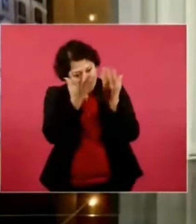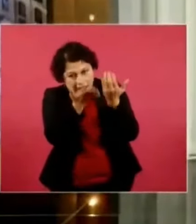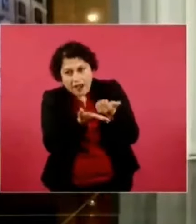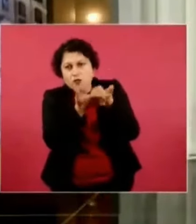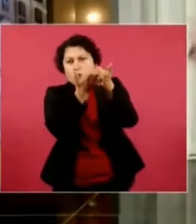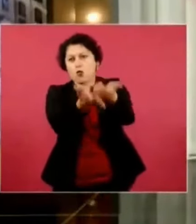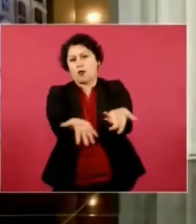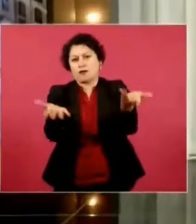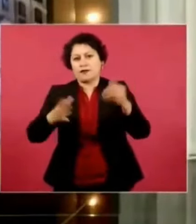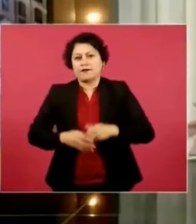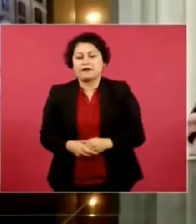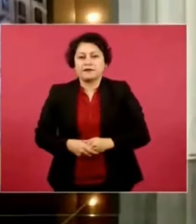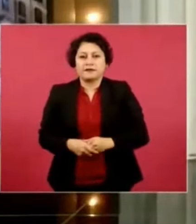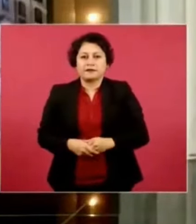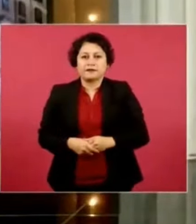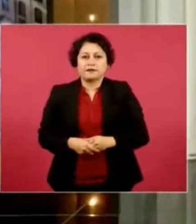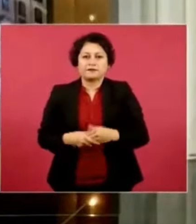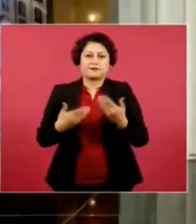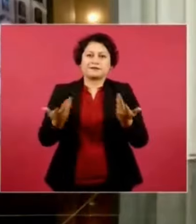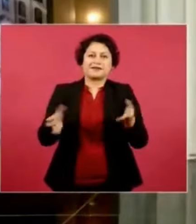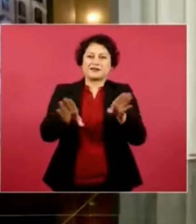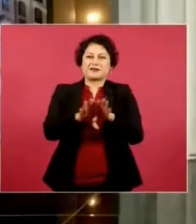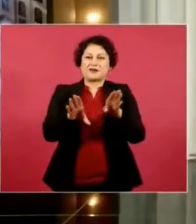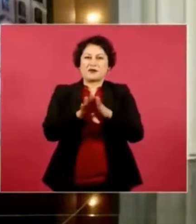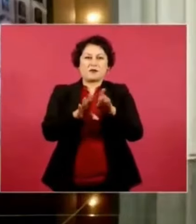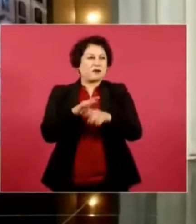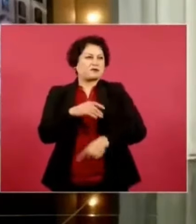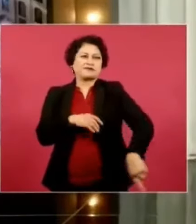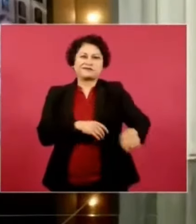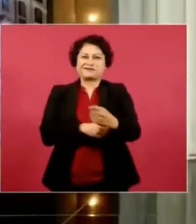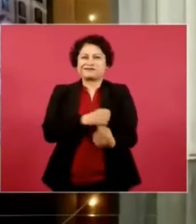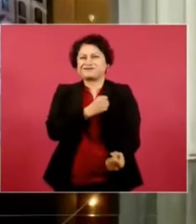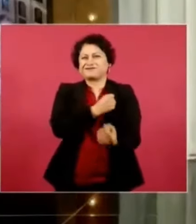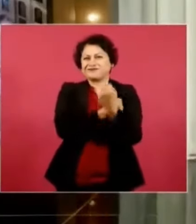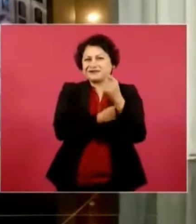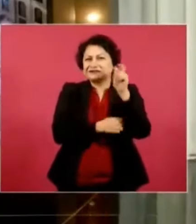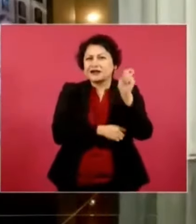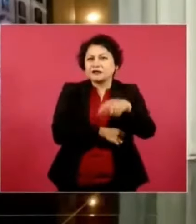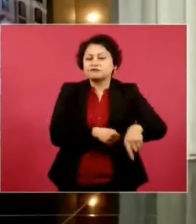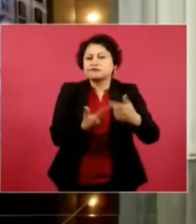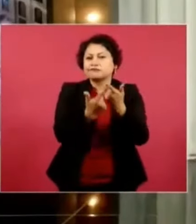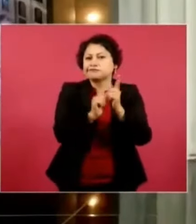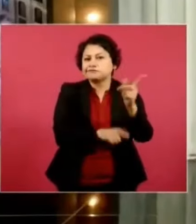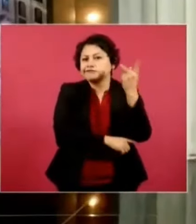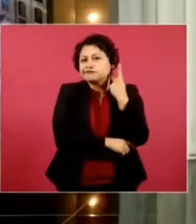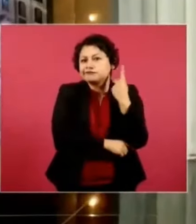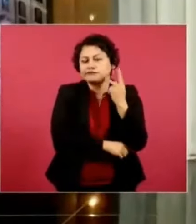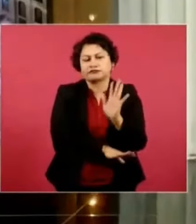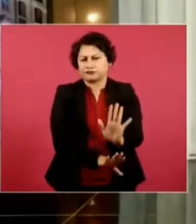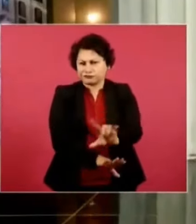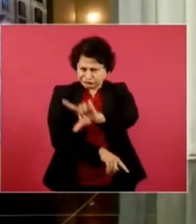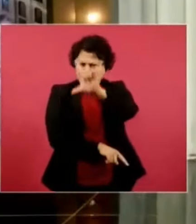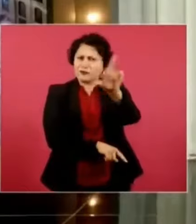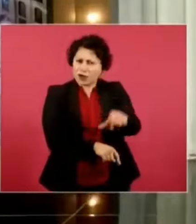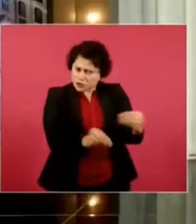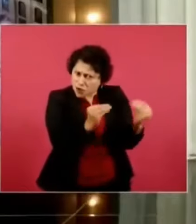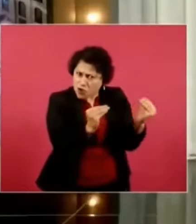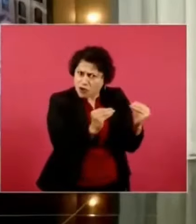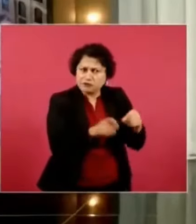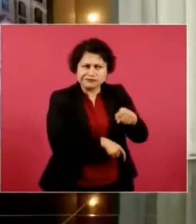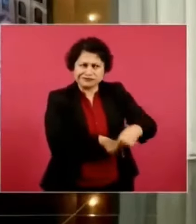es de que los partidos que chinguen a su madre los partidos luego nos agarramos del moco con ellos con esos